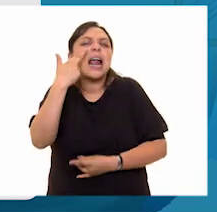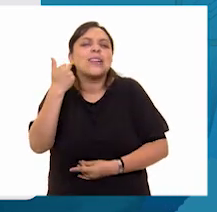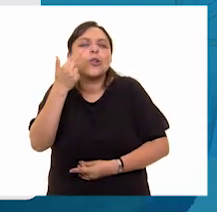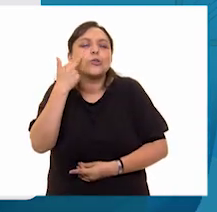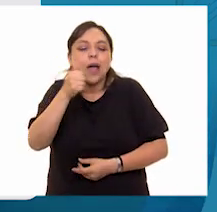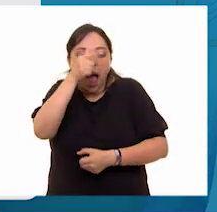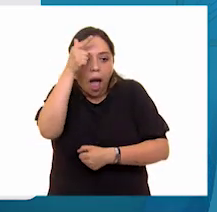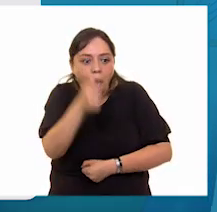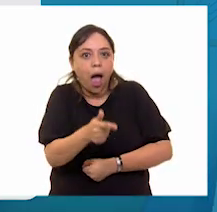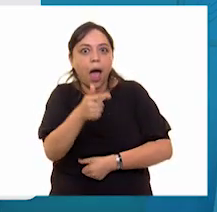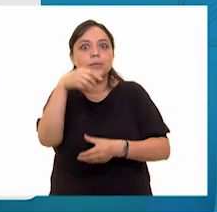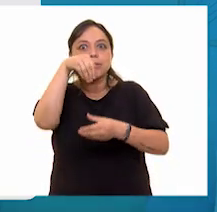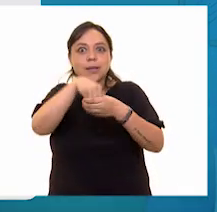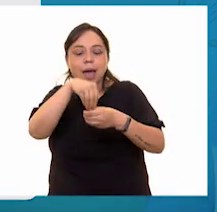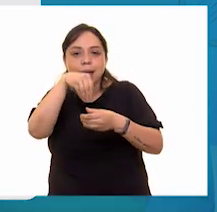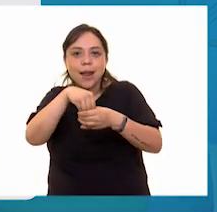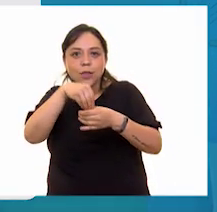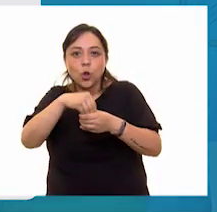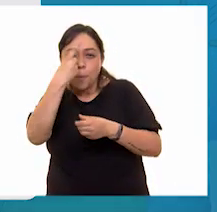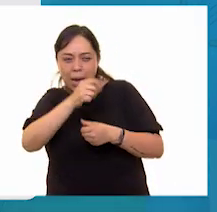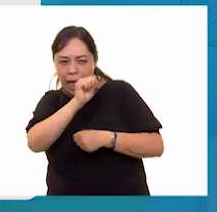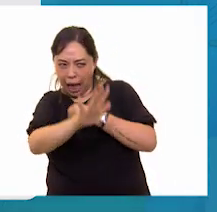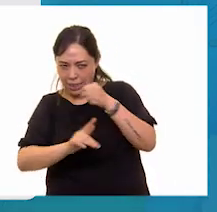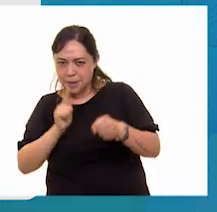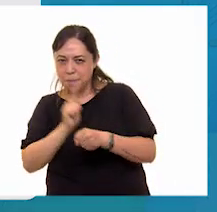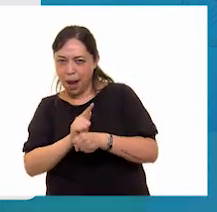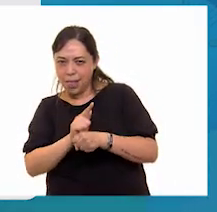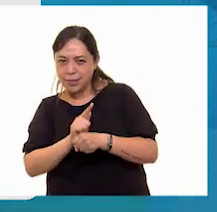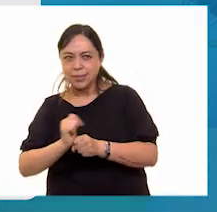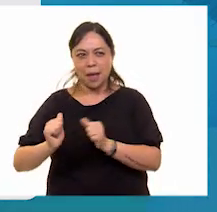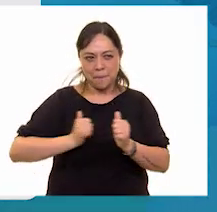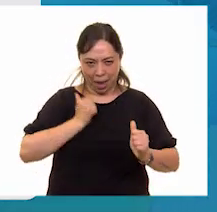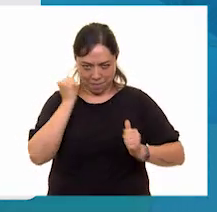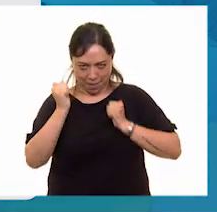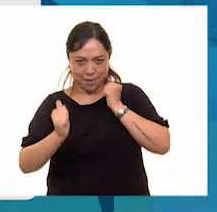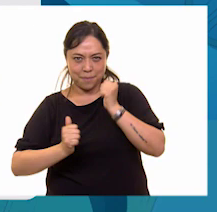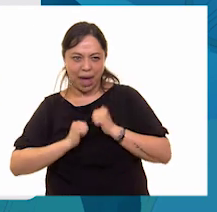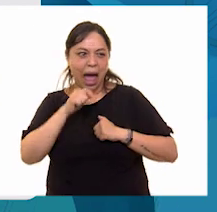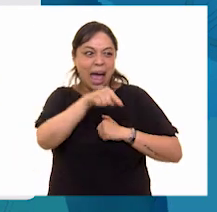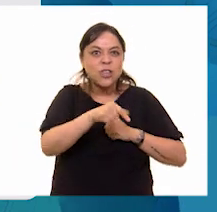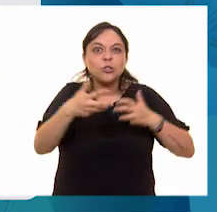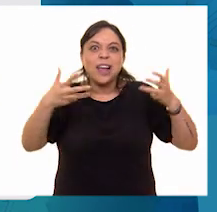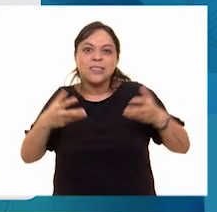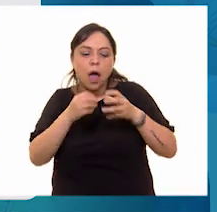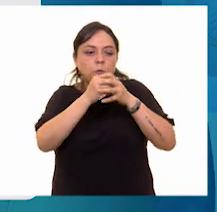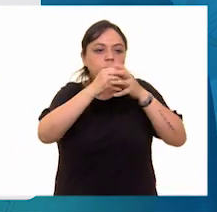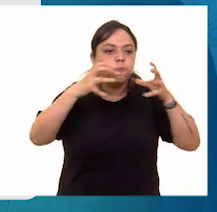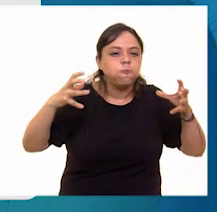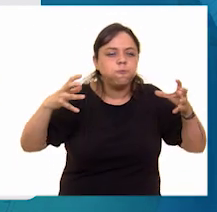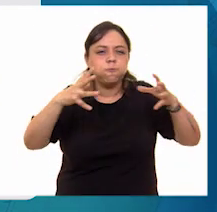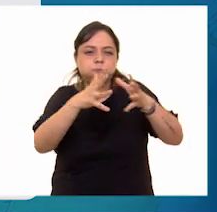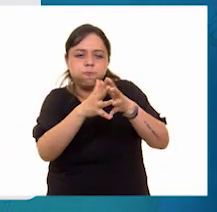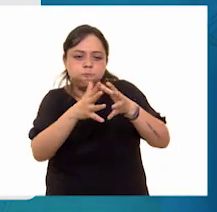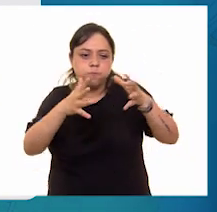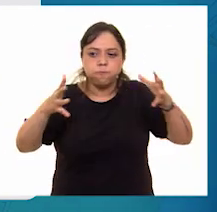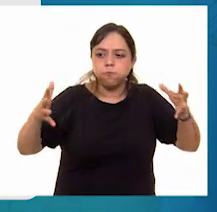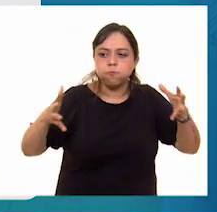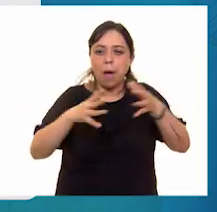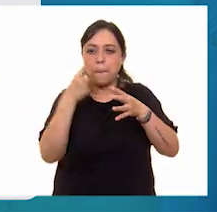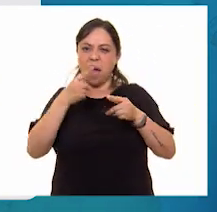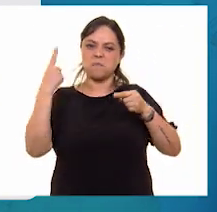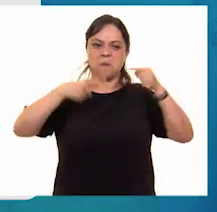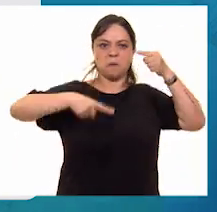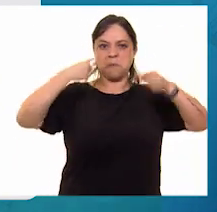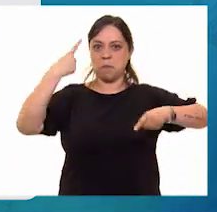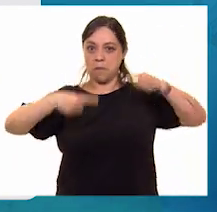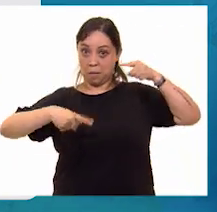un secreto para aprovecharse de los demás animales. Los hacían más grandes o más chiquitos para obligarlos a hacer lo que ellos